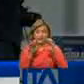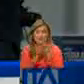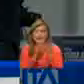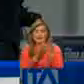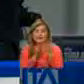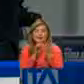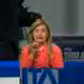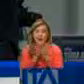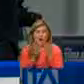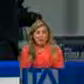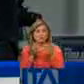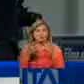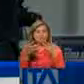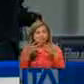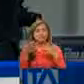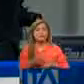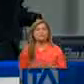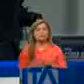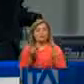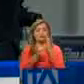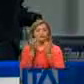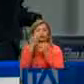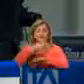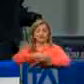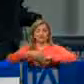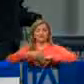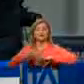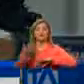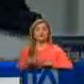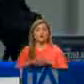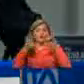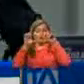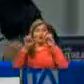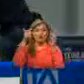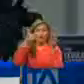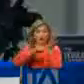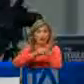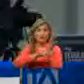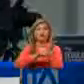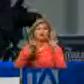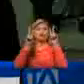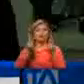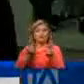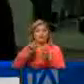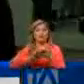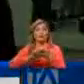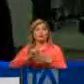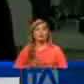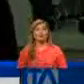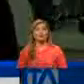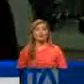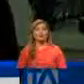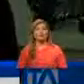interno que almacena información demográfica y la biométrica como foto, huellas y tema del portador. Además